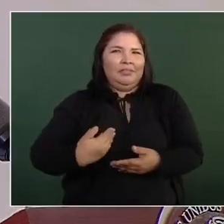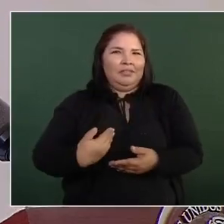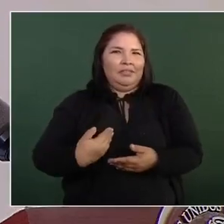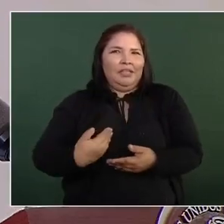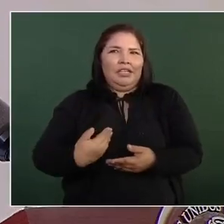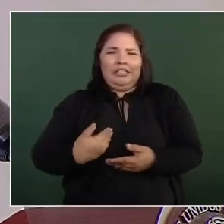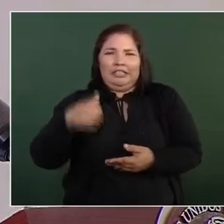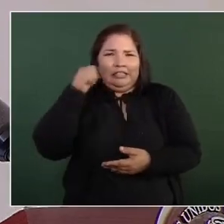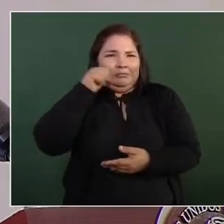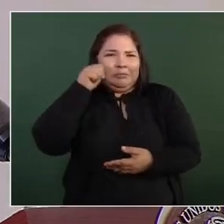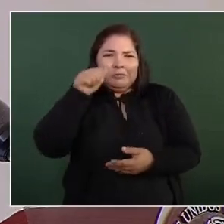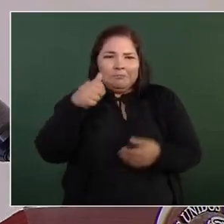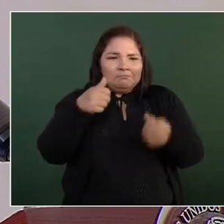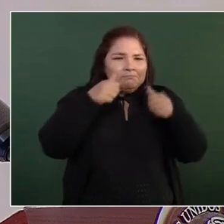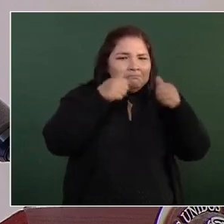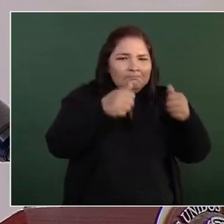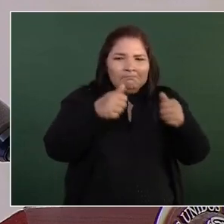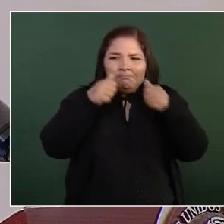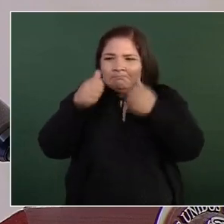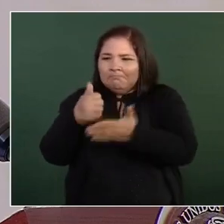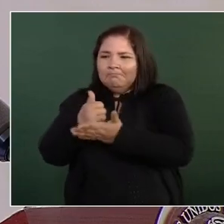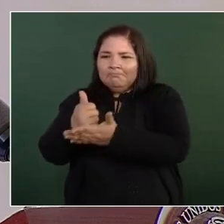visto por todos los estados.